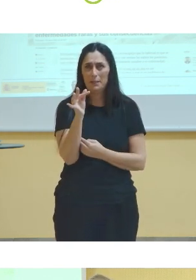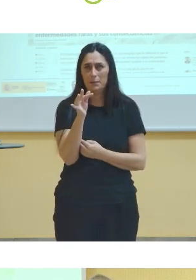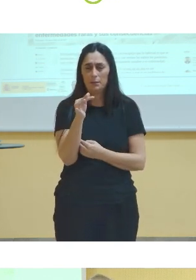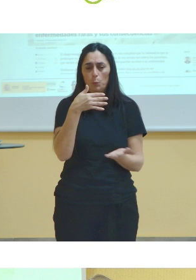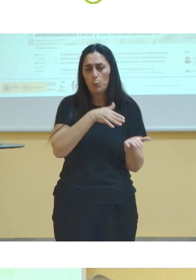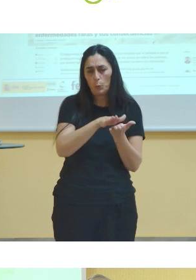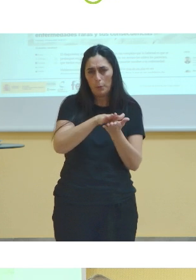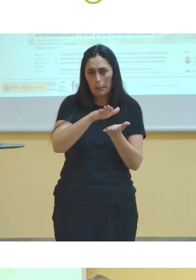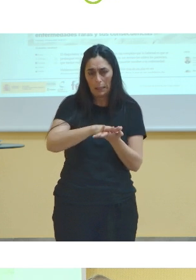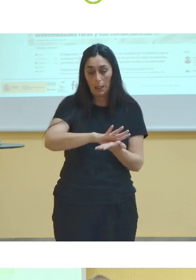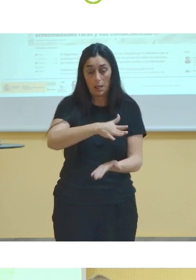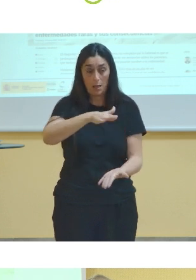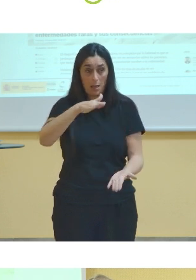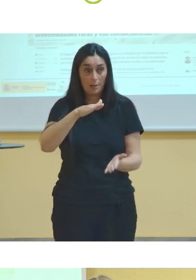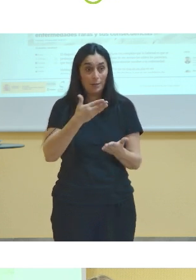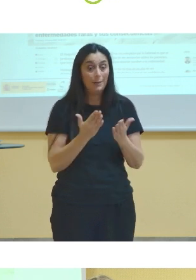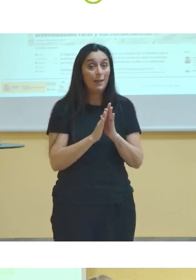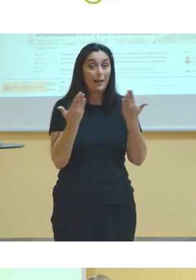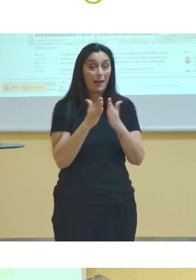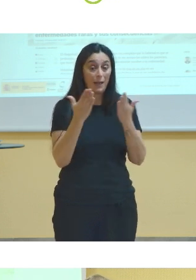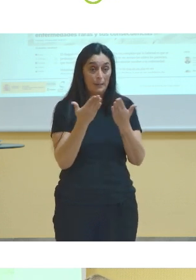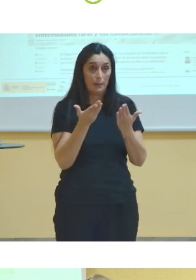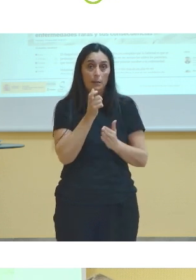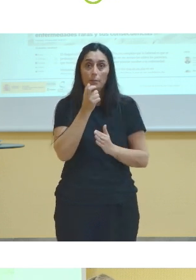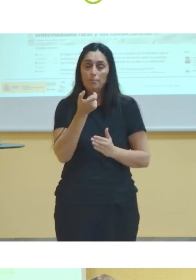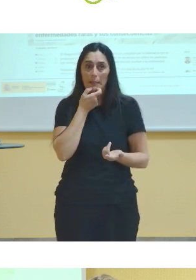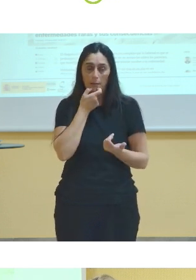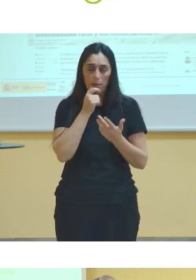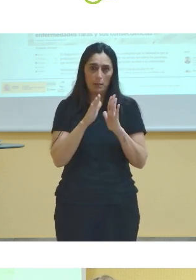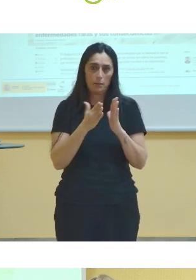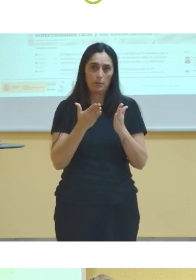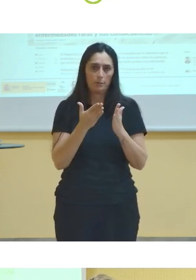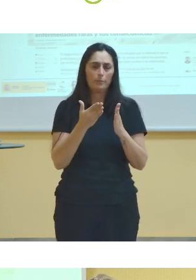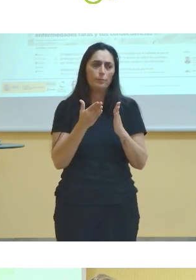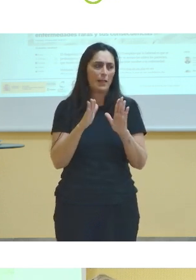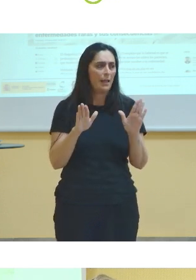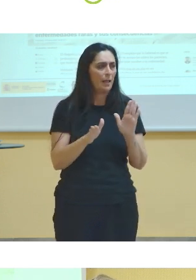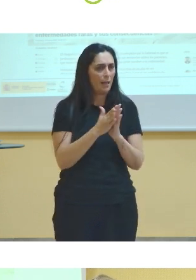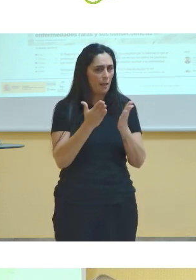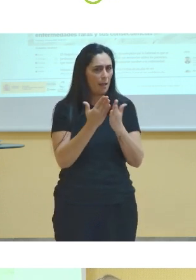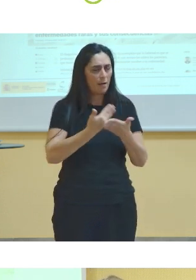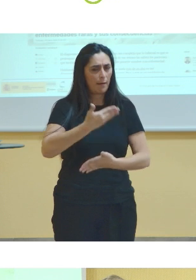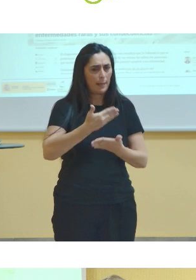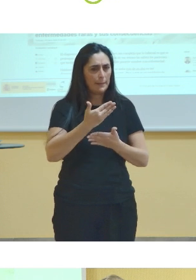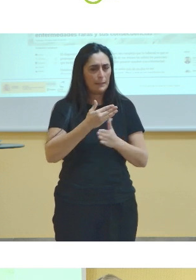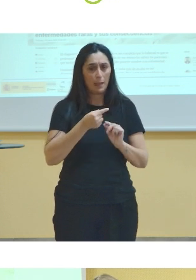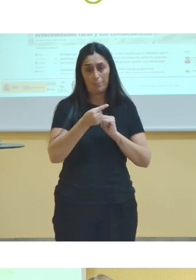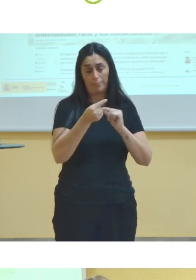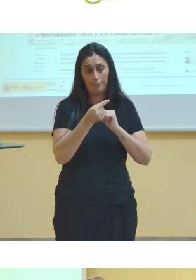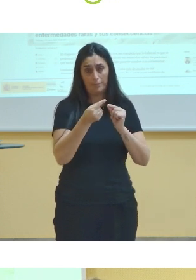publicaciones, pues desde la revista The Conversation, que es una revista que es online, que está llevada